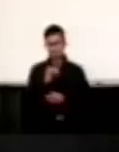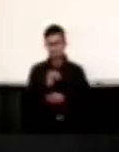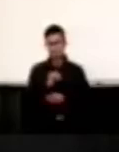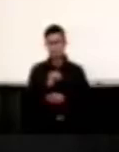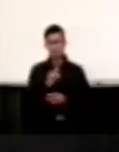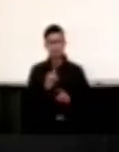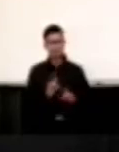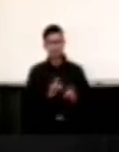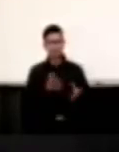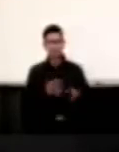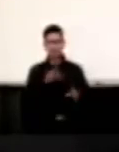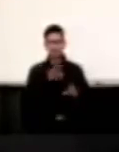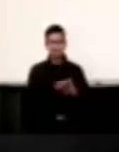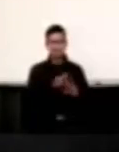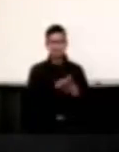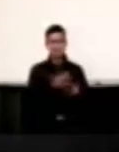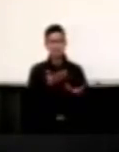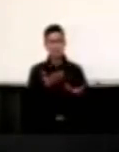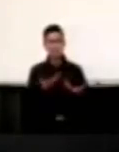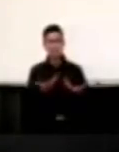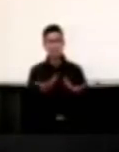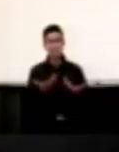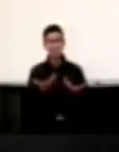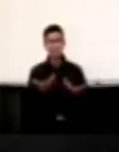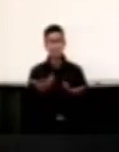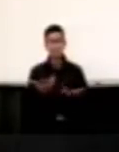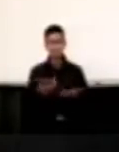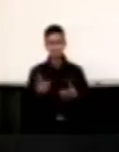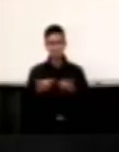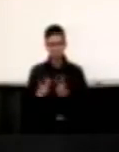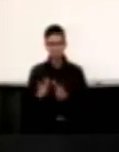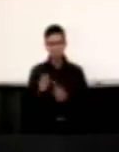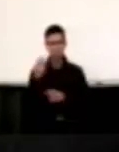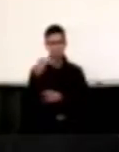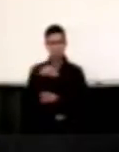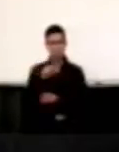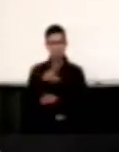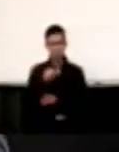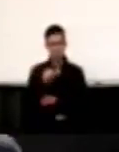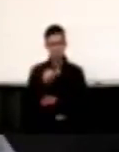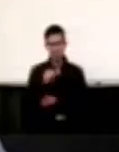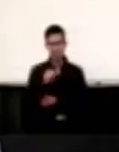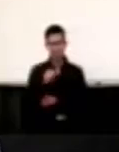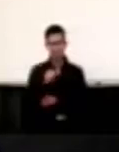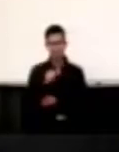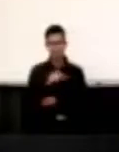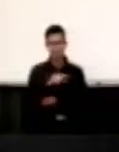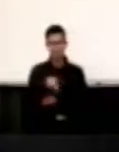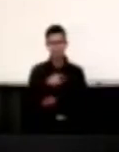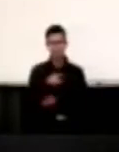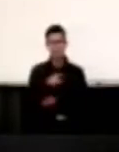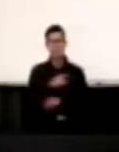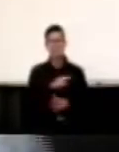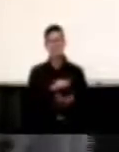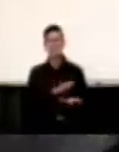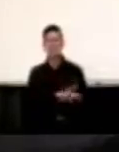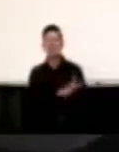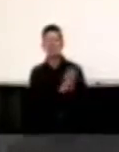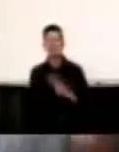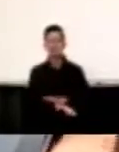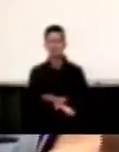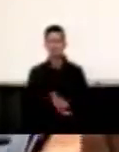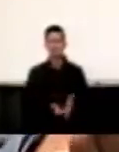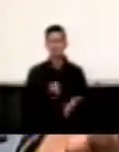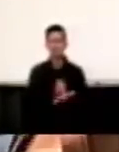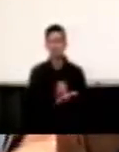decir, el partido actual, Morena, no ganó, es decir, no hizo una transformación del régimen. Llegó